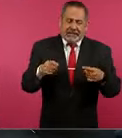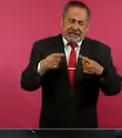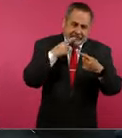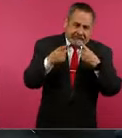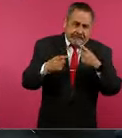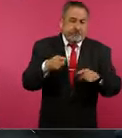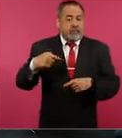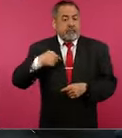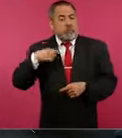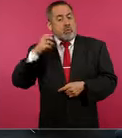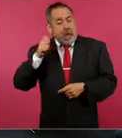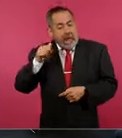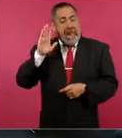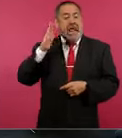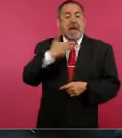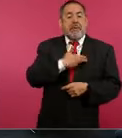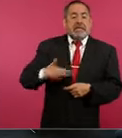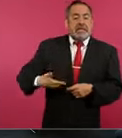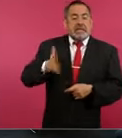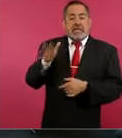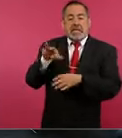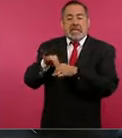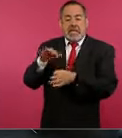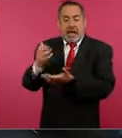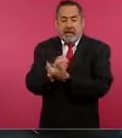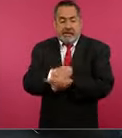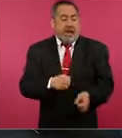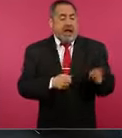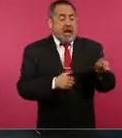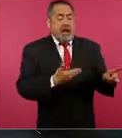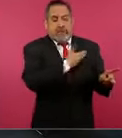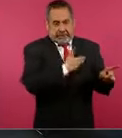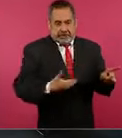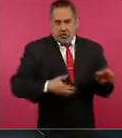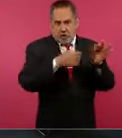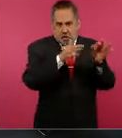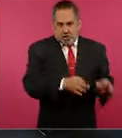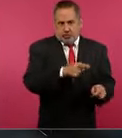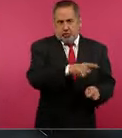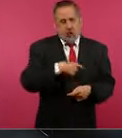Yo era presidente electo, el licenciado Peña presidente constitucional,